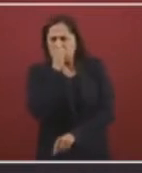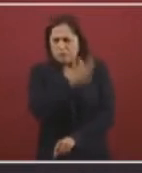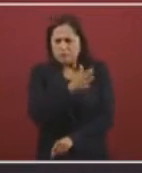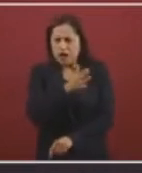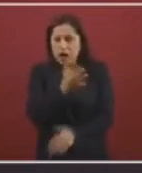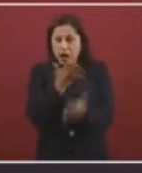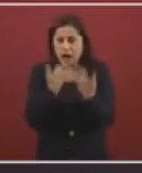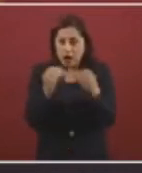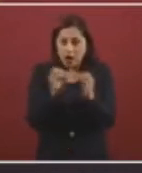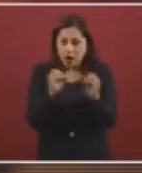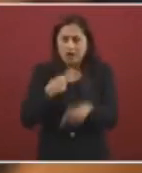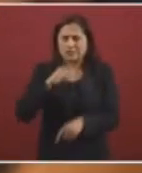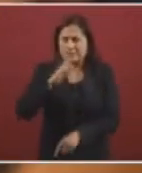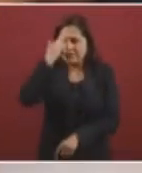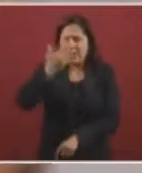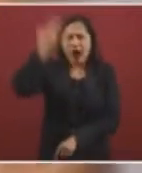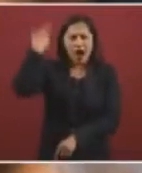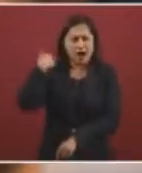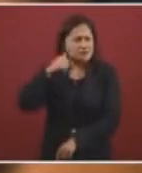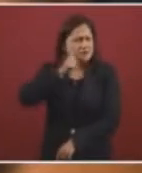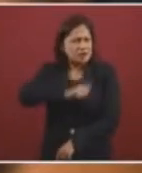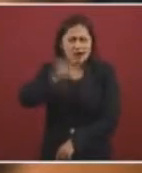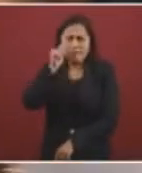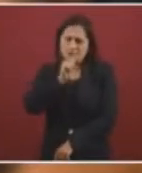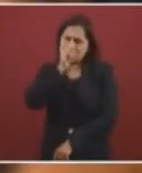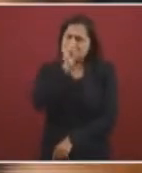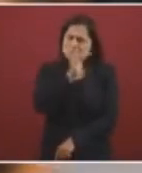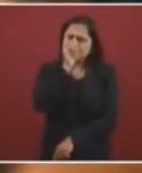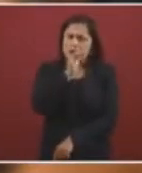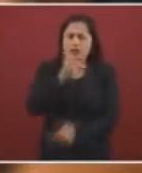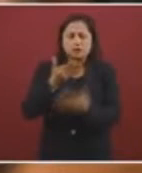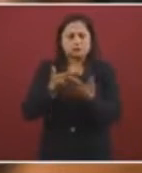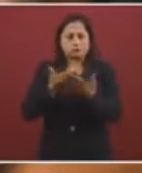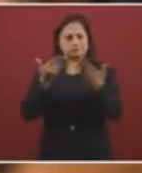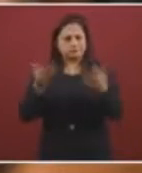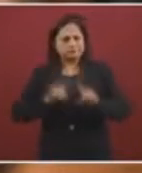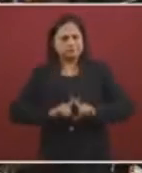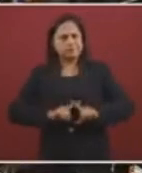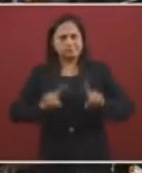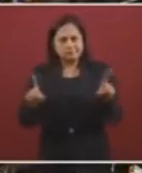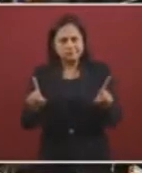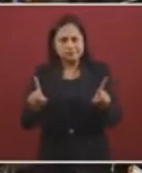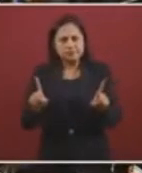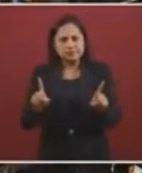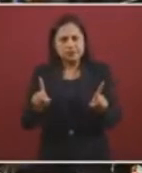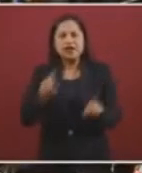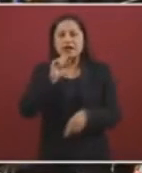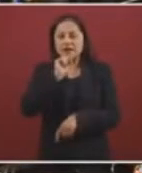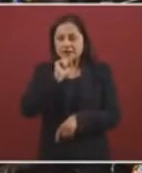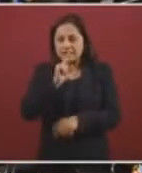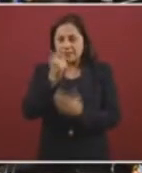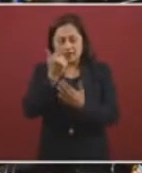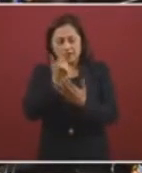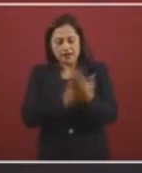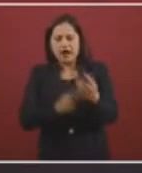de miguel alemán valdez y que luego se va aplicando el rumor y recibía los vítores de los héroes y entonces en